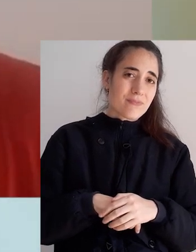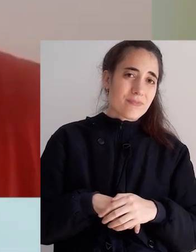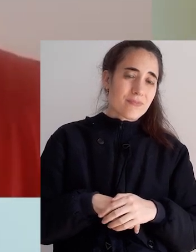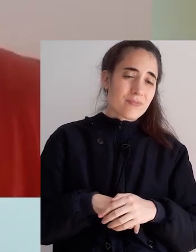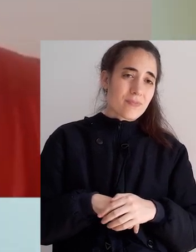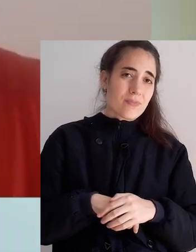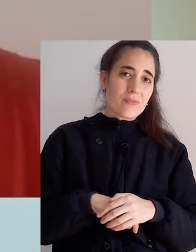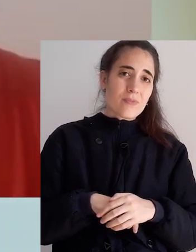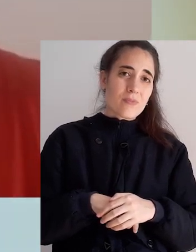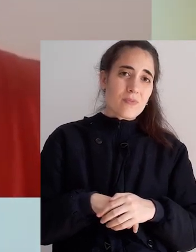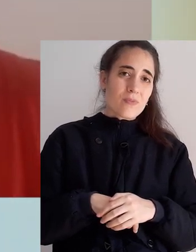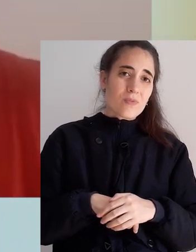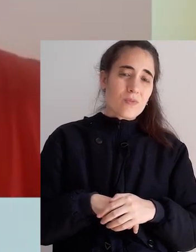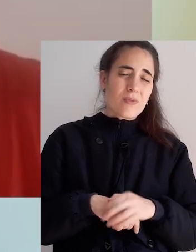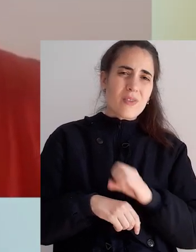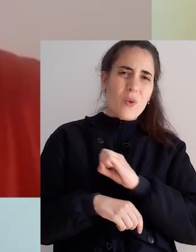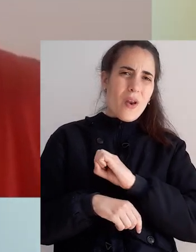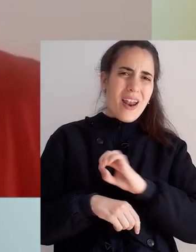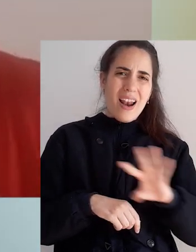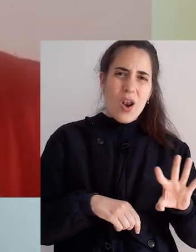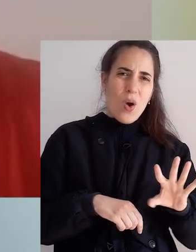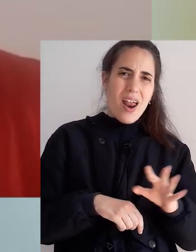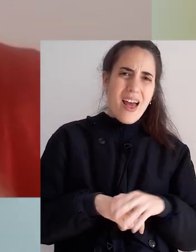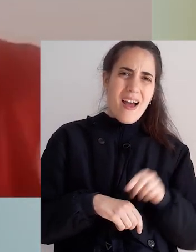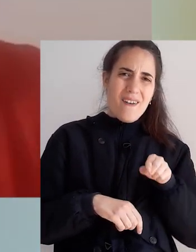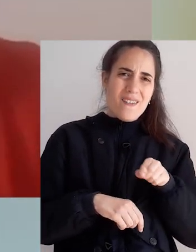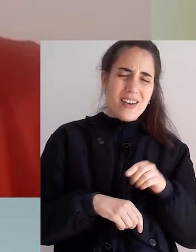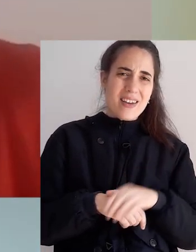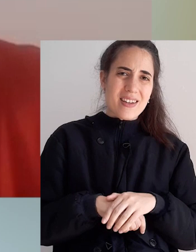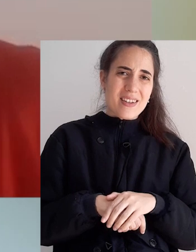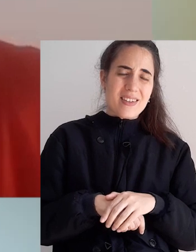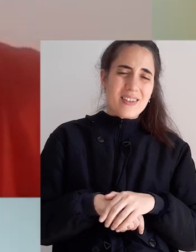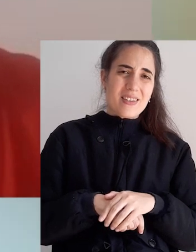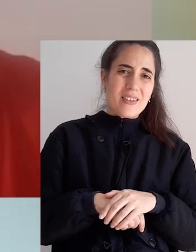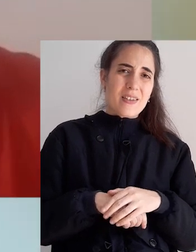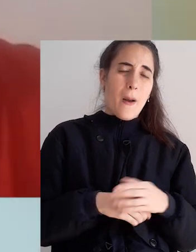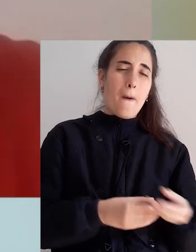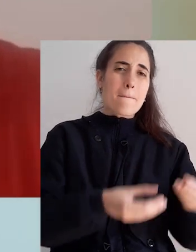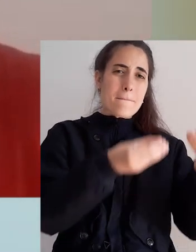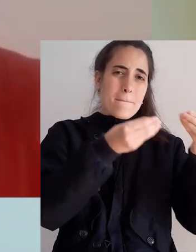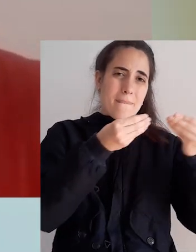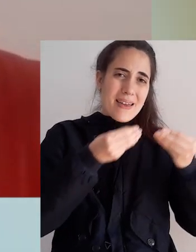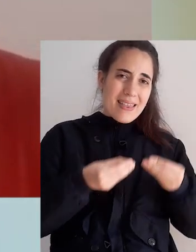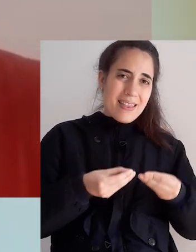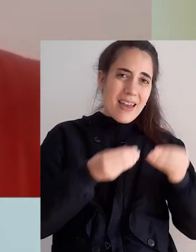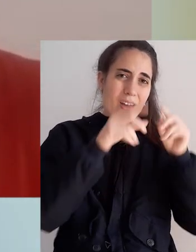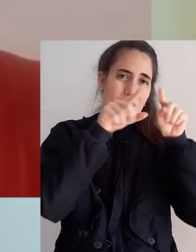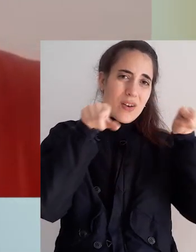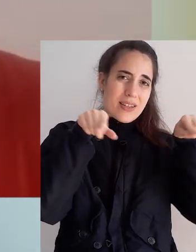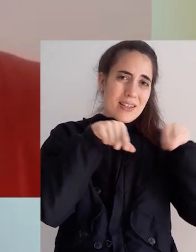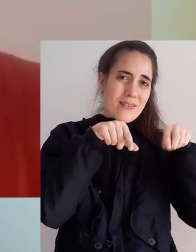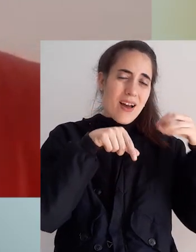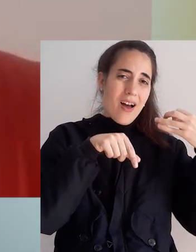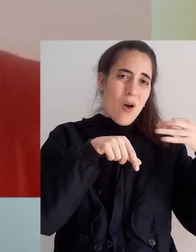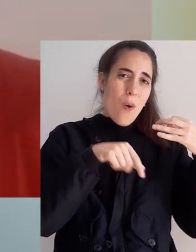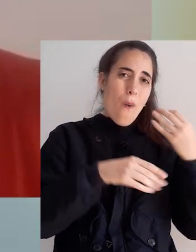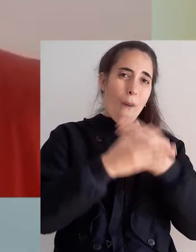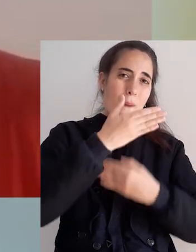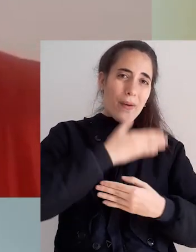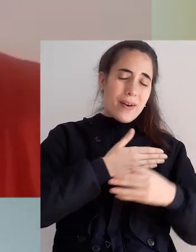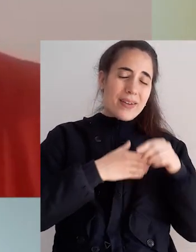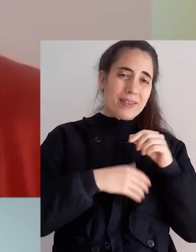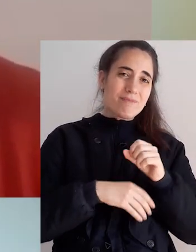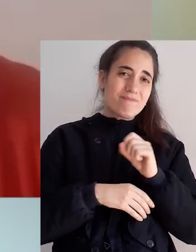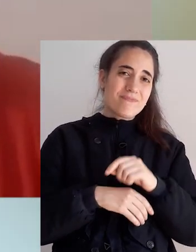trabajan. Y el tema es que cuando uno llega al